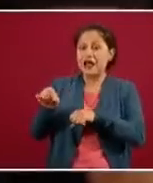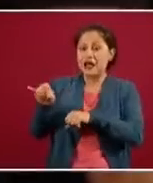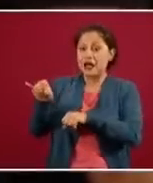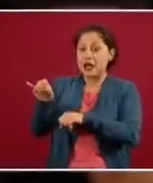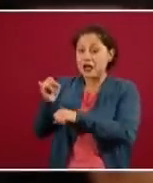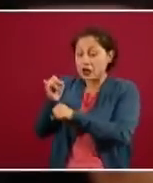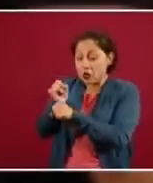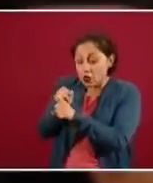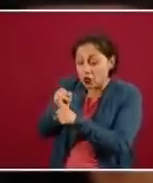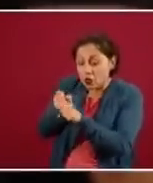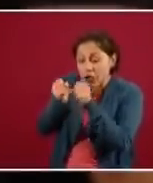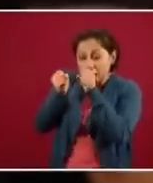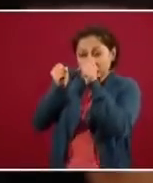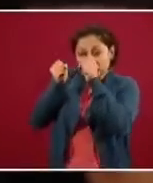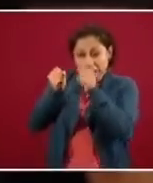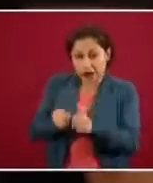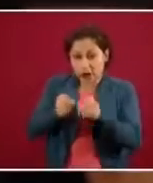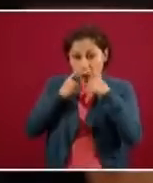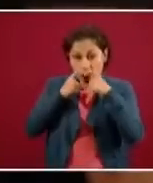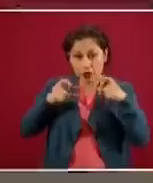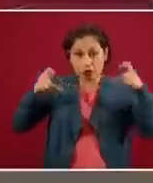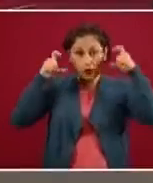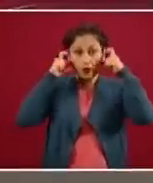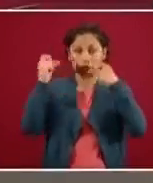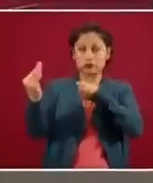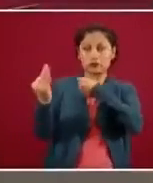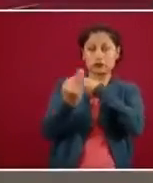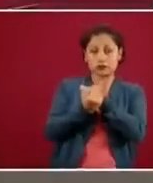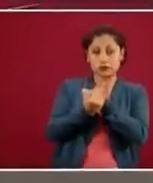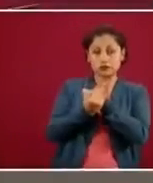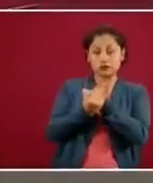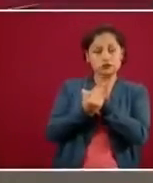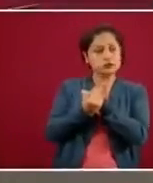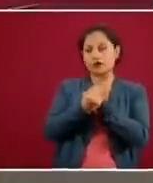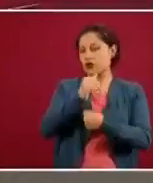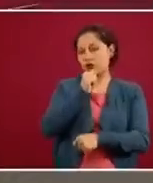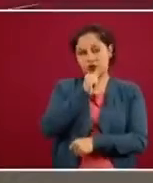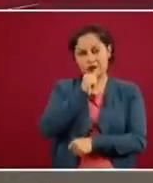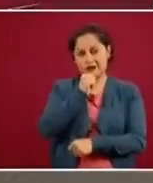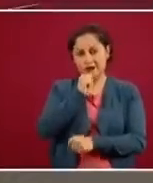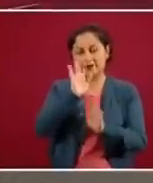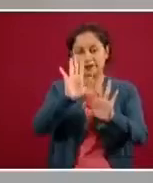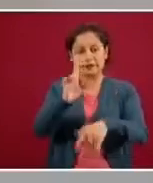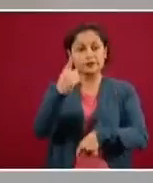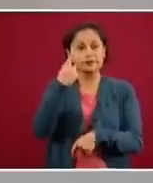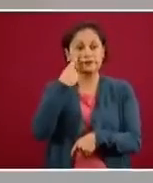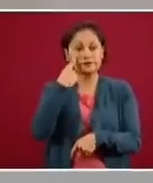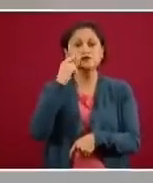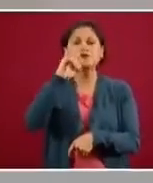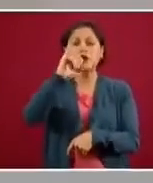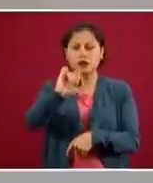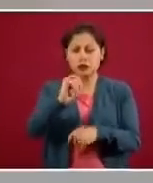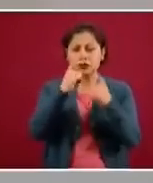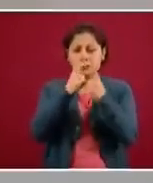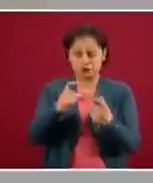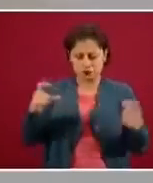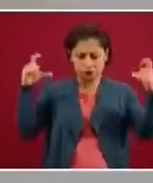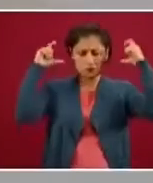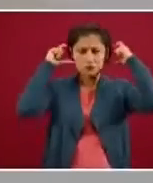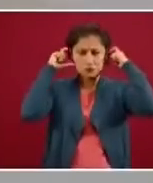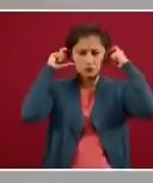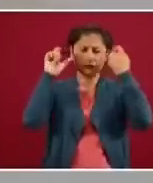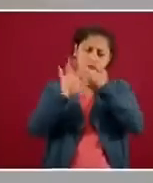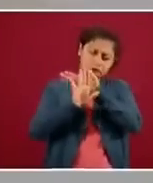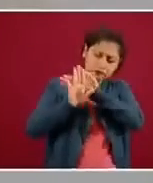precaución. ¿Por qué? Porque aunque el cubrebocas es una barrera física, sí se conoce que ayuda